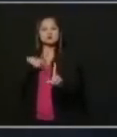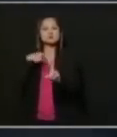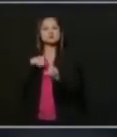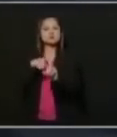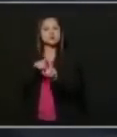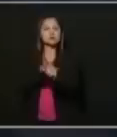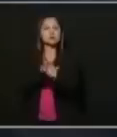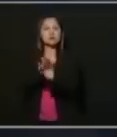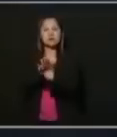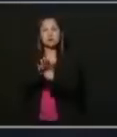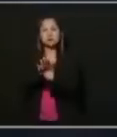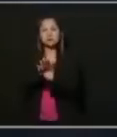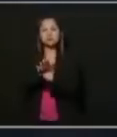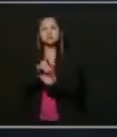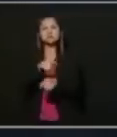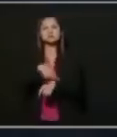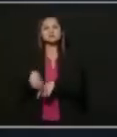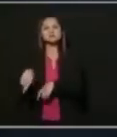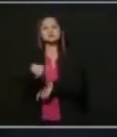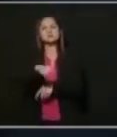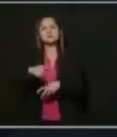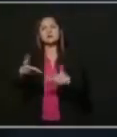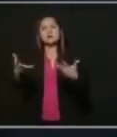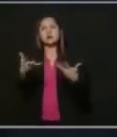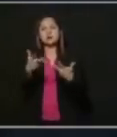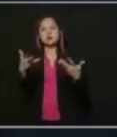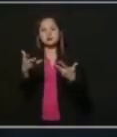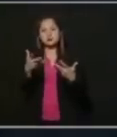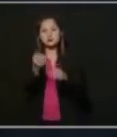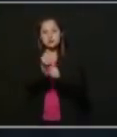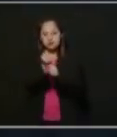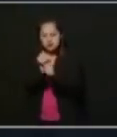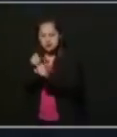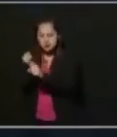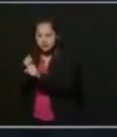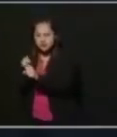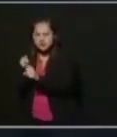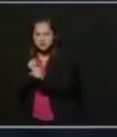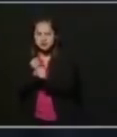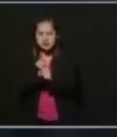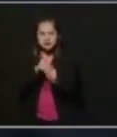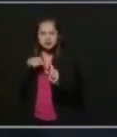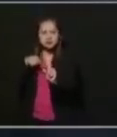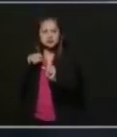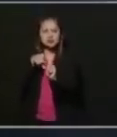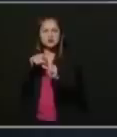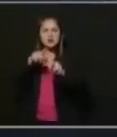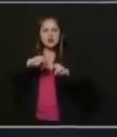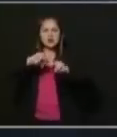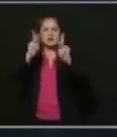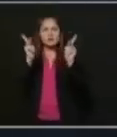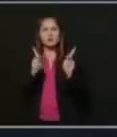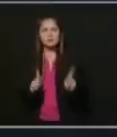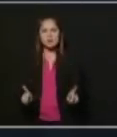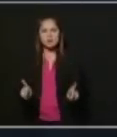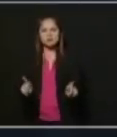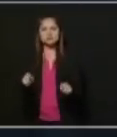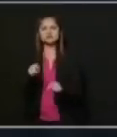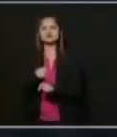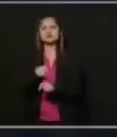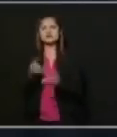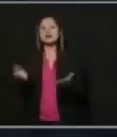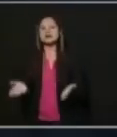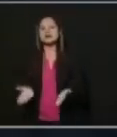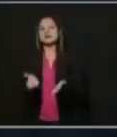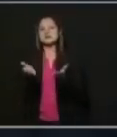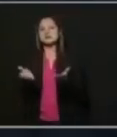encomienda hacer labores de inteligencia para garantizar la paz y preservar